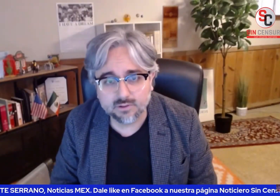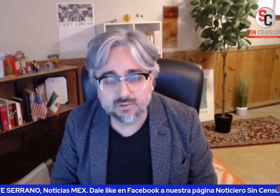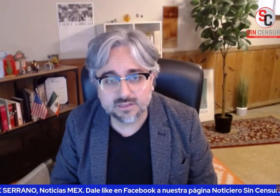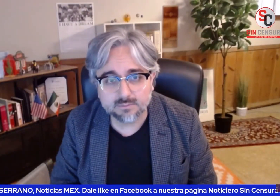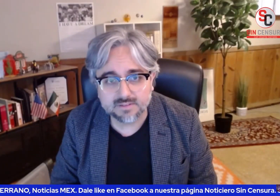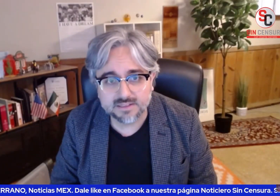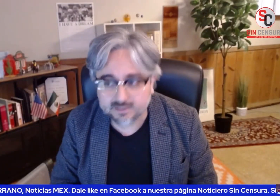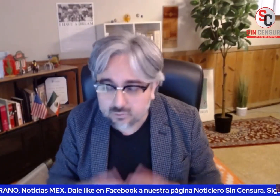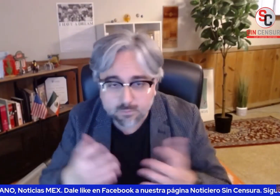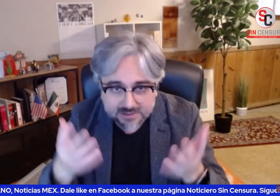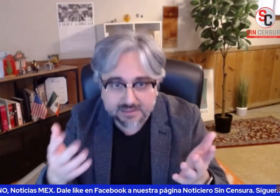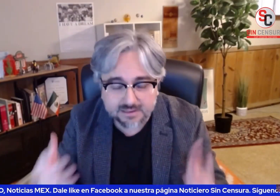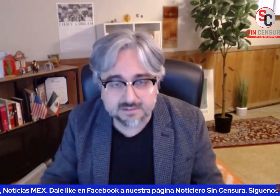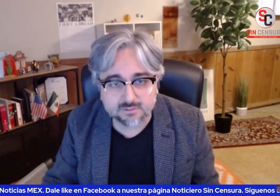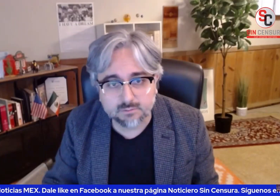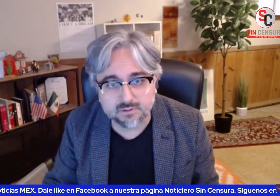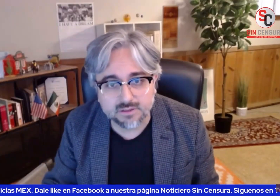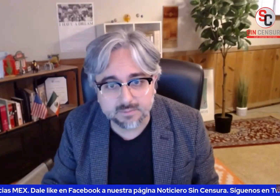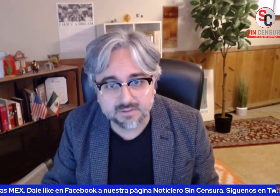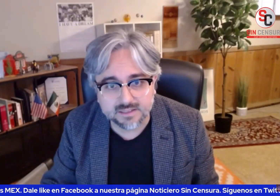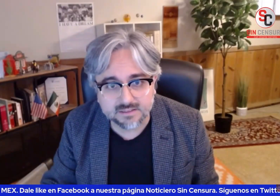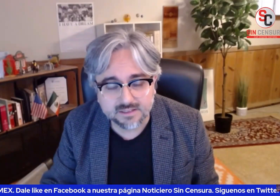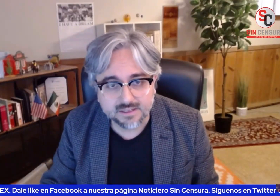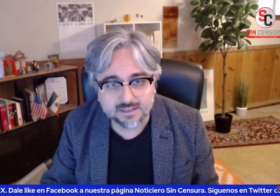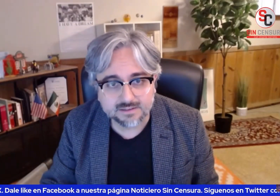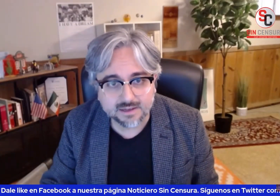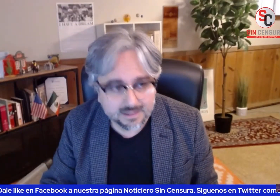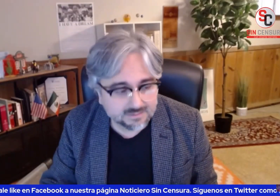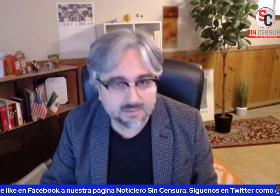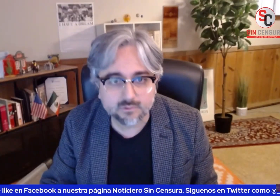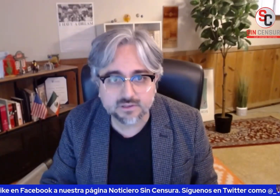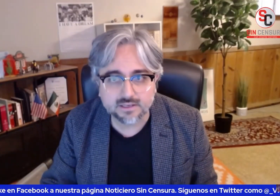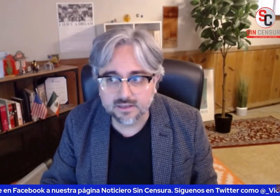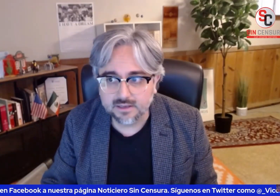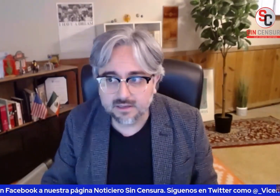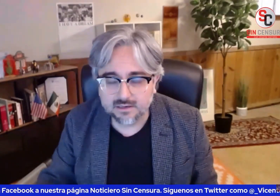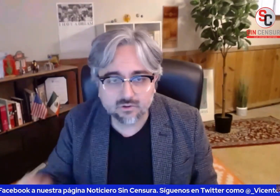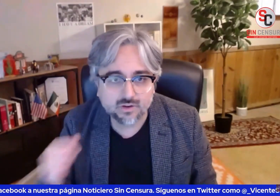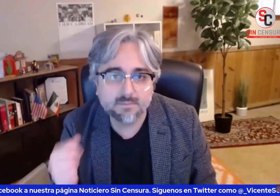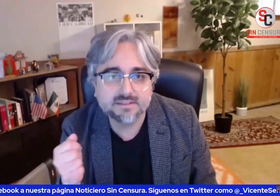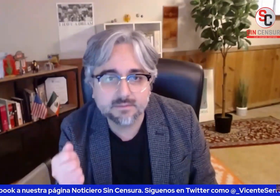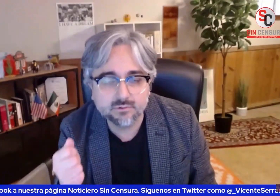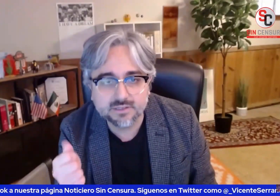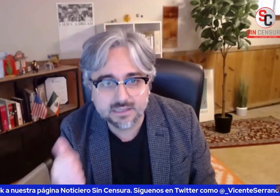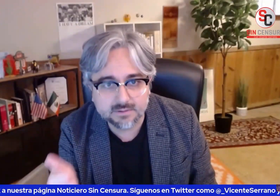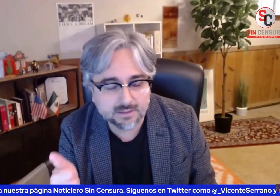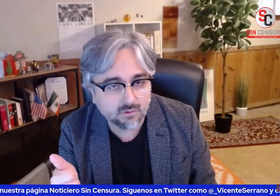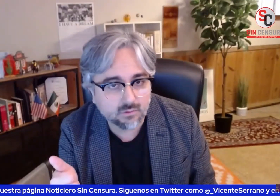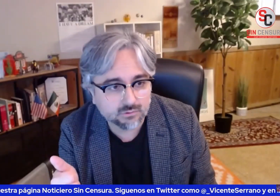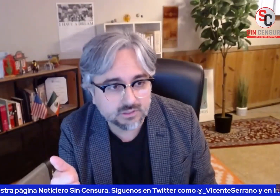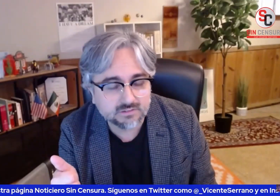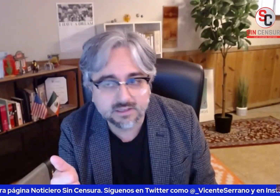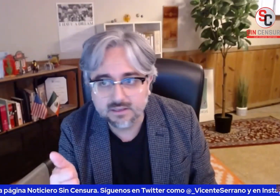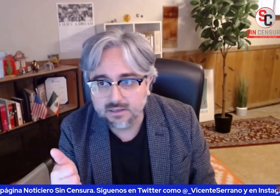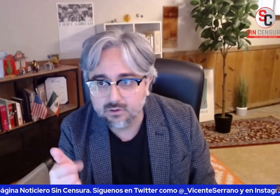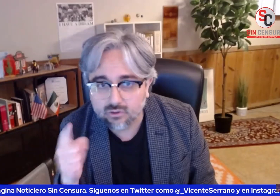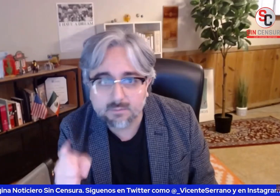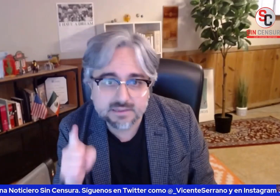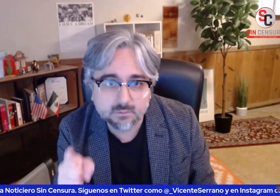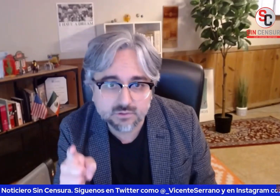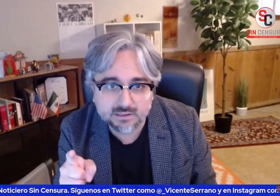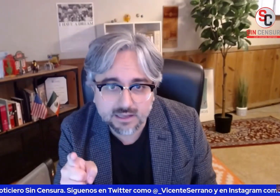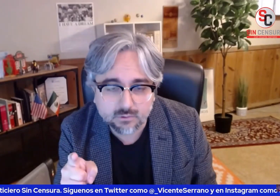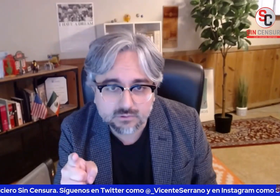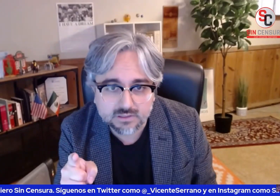los medios independientes. Tú perteneces a un medio independiente y te agradecemos que no solamente busques la verdad con justicia, no